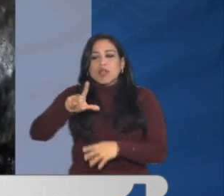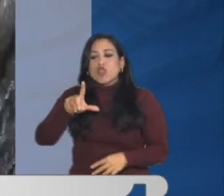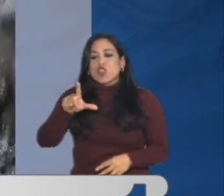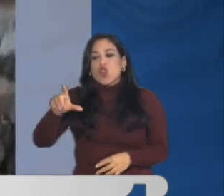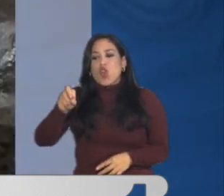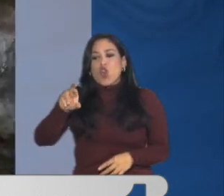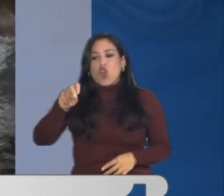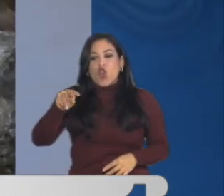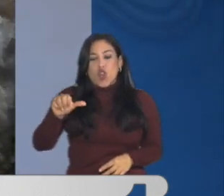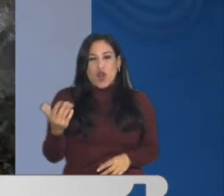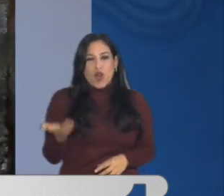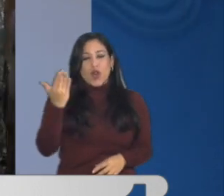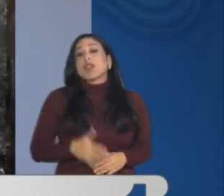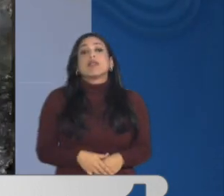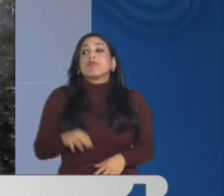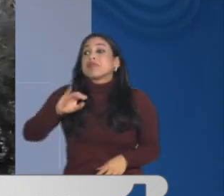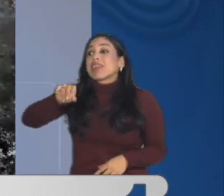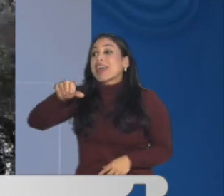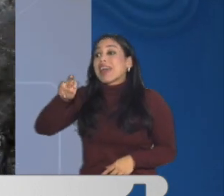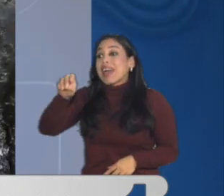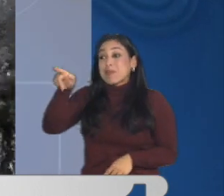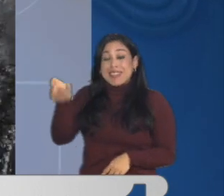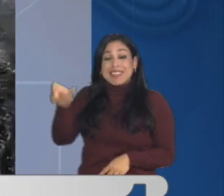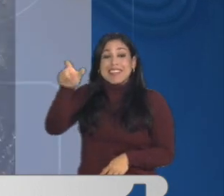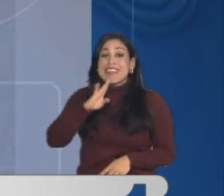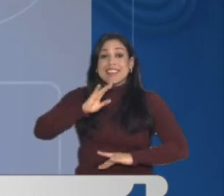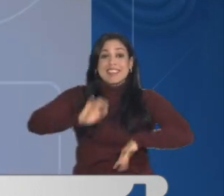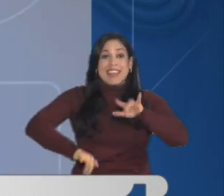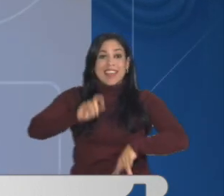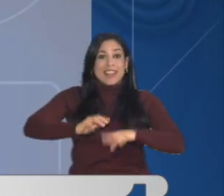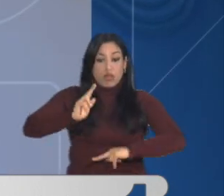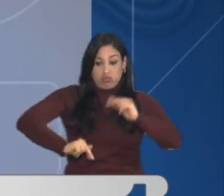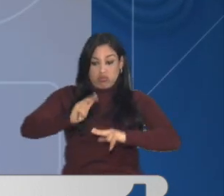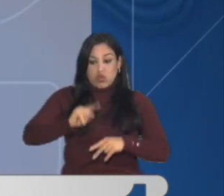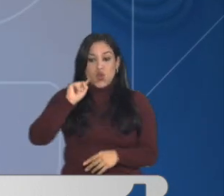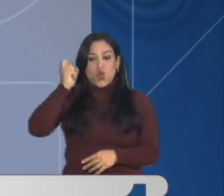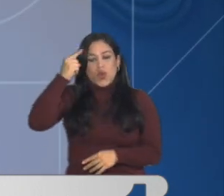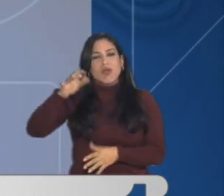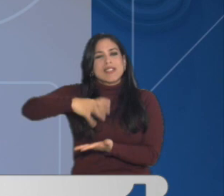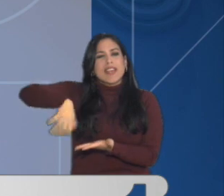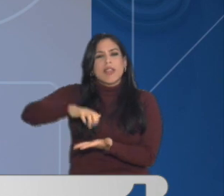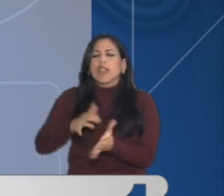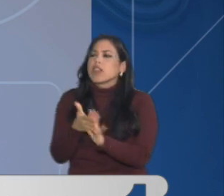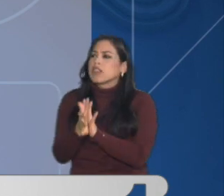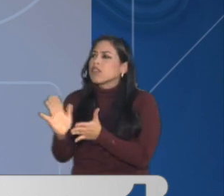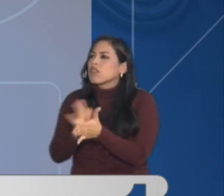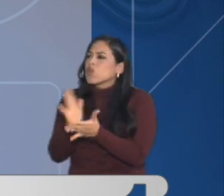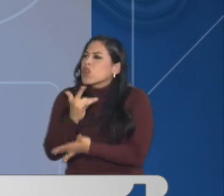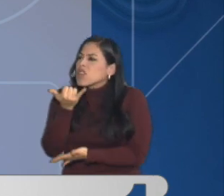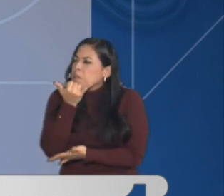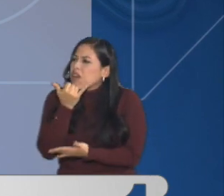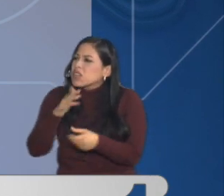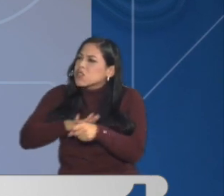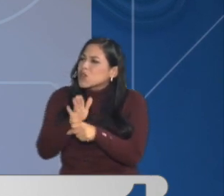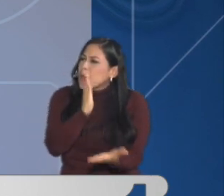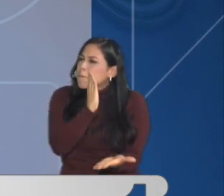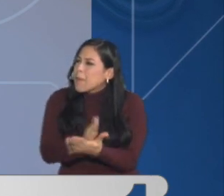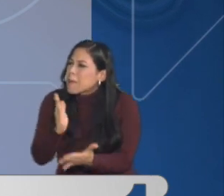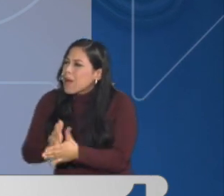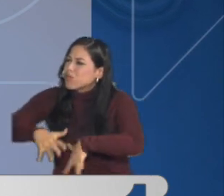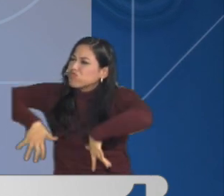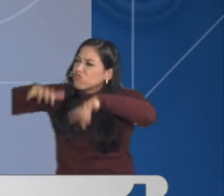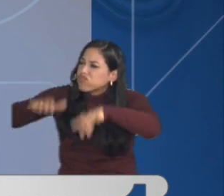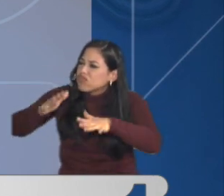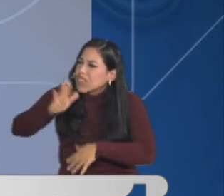Santander. Me acompaña Jaime René, el secretario de Infraestructura de la Gobernación de Santander. Doctor Jaime René, ¿cuál es el balance que deja esta ola invernal